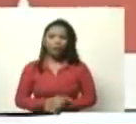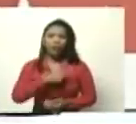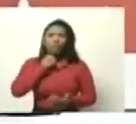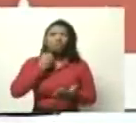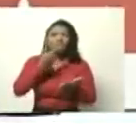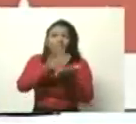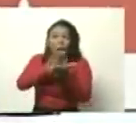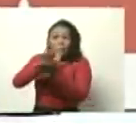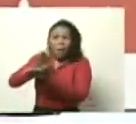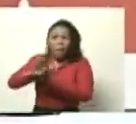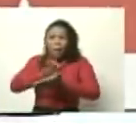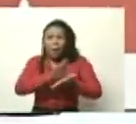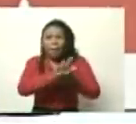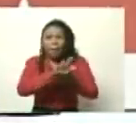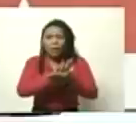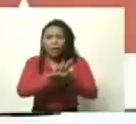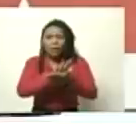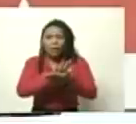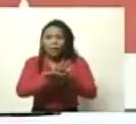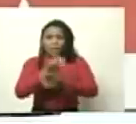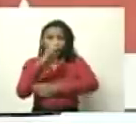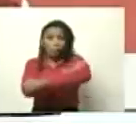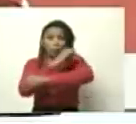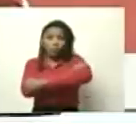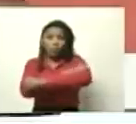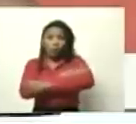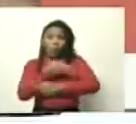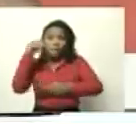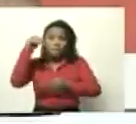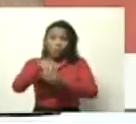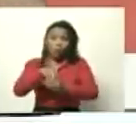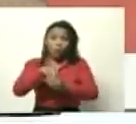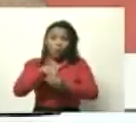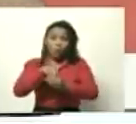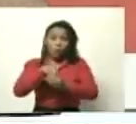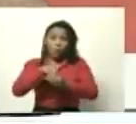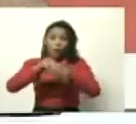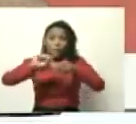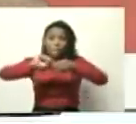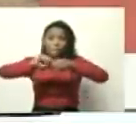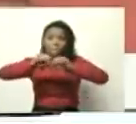muertos. Los cabilleros ADECO metían las cabillas